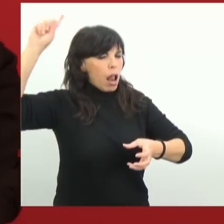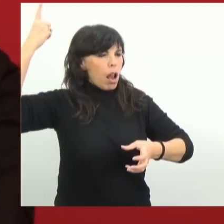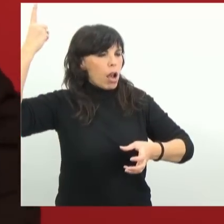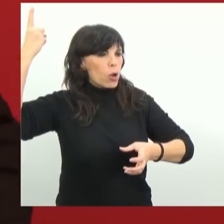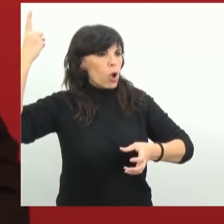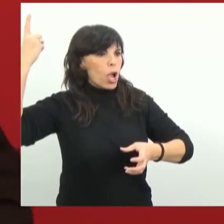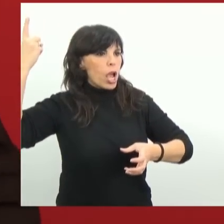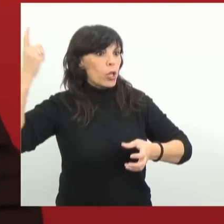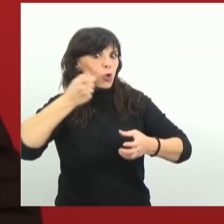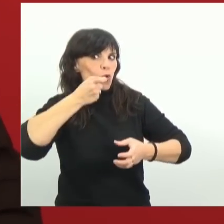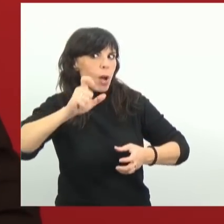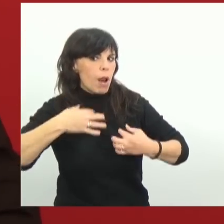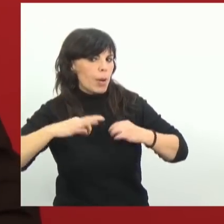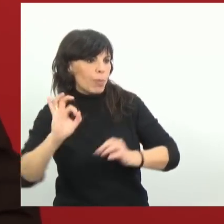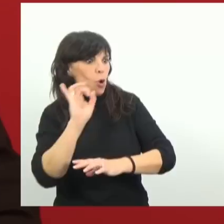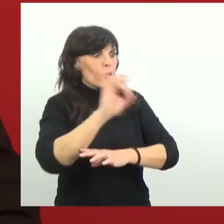¿Y cómo arrebata el malo